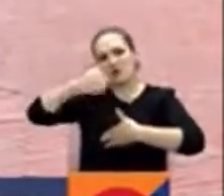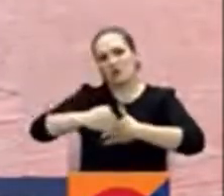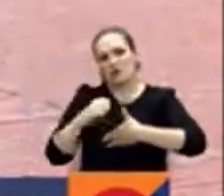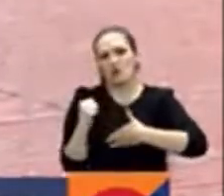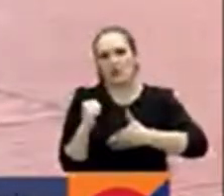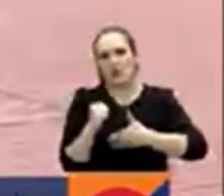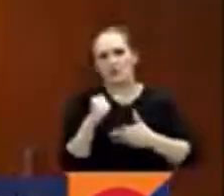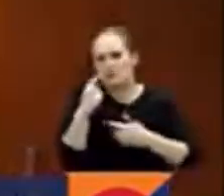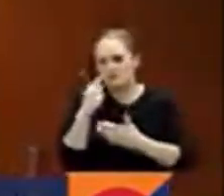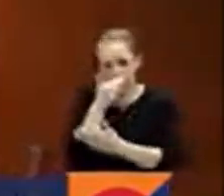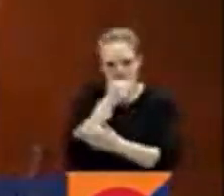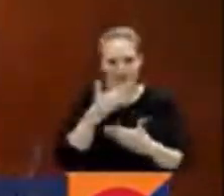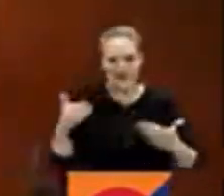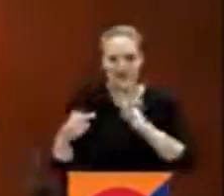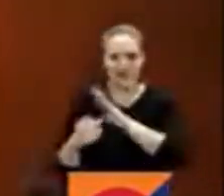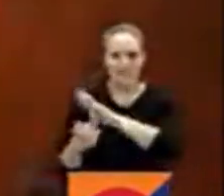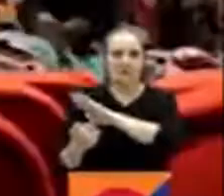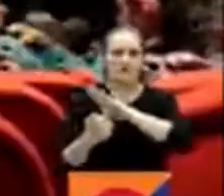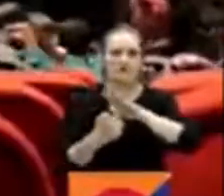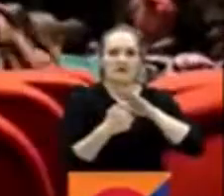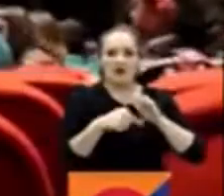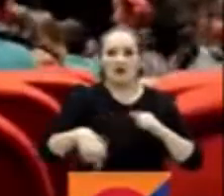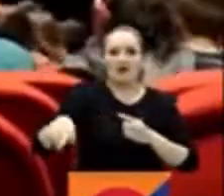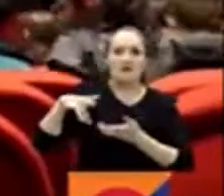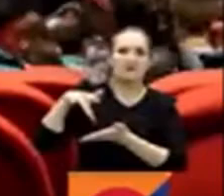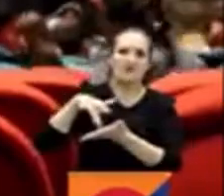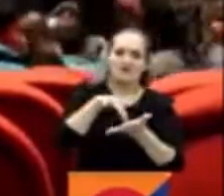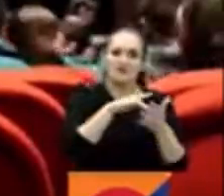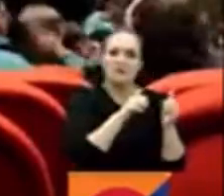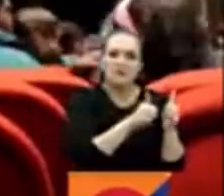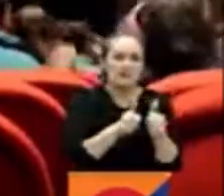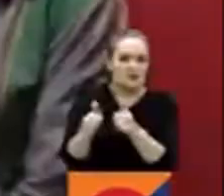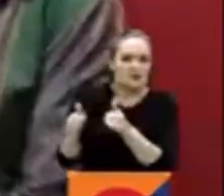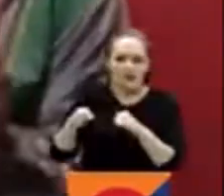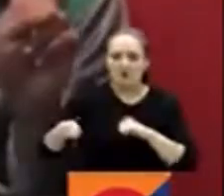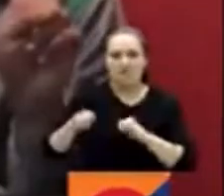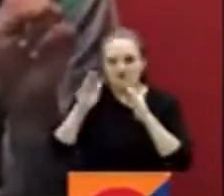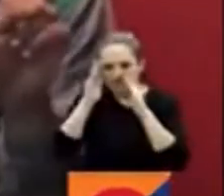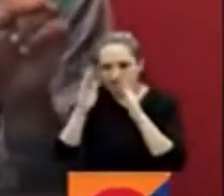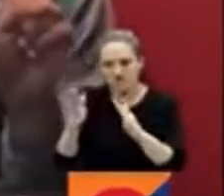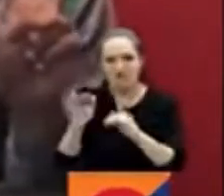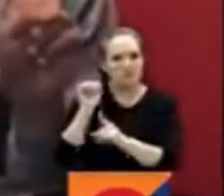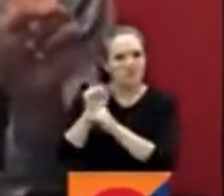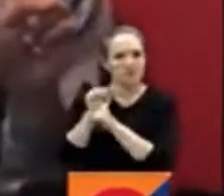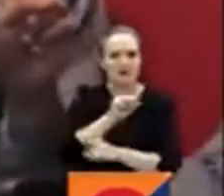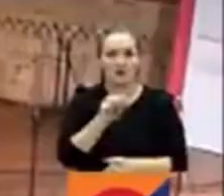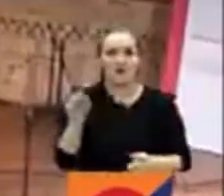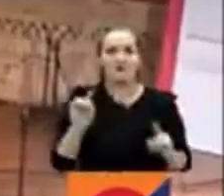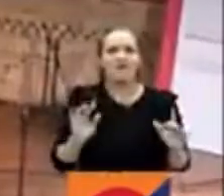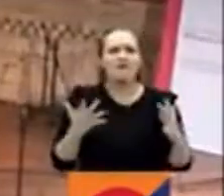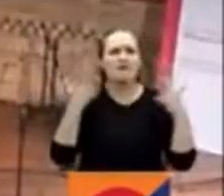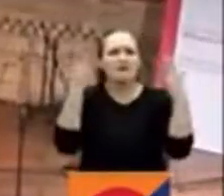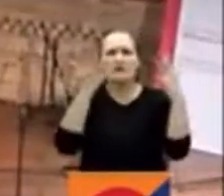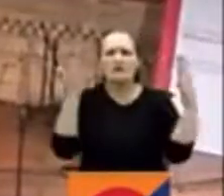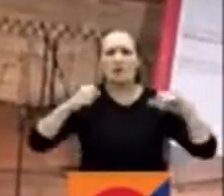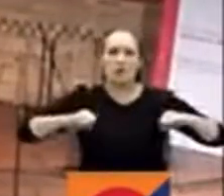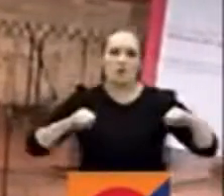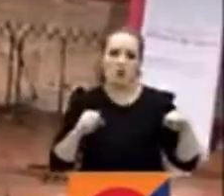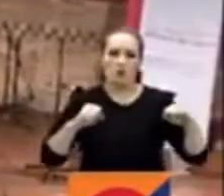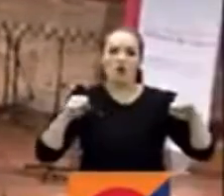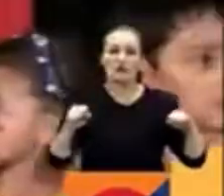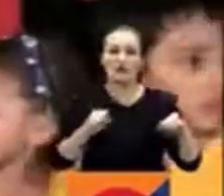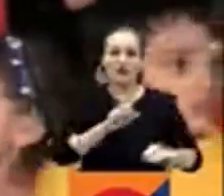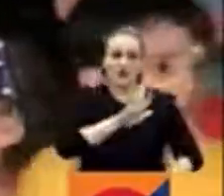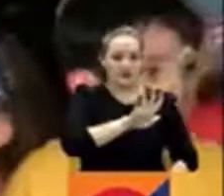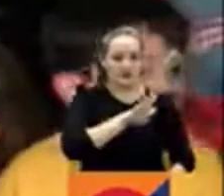y protagónica. Queremos que los niños tengan la participación, que los niños sean escuchados. El festival, que se llevará a cabo en la ciudad de Bogotá del